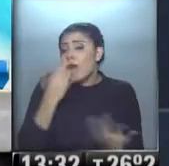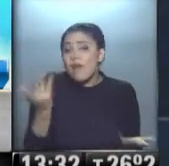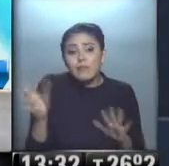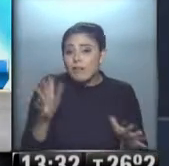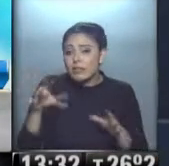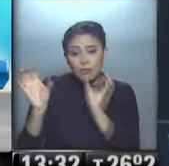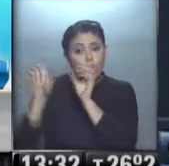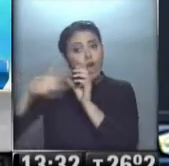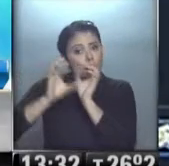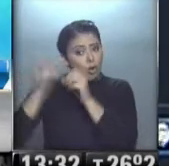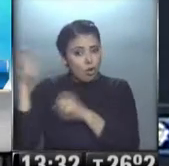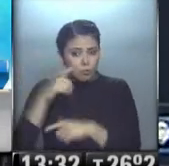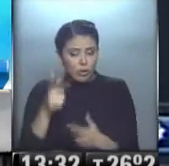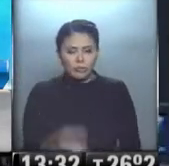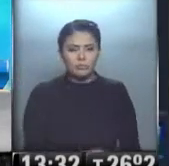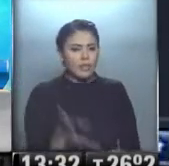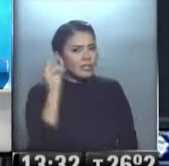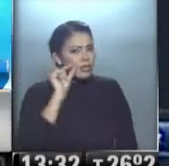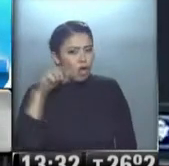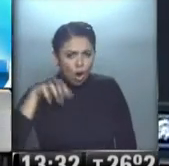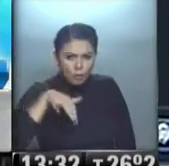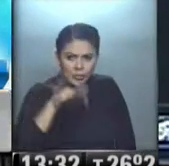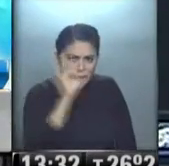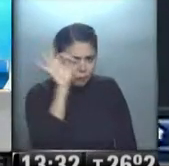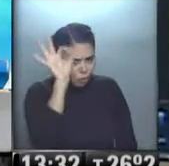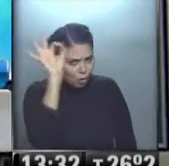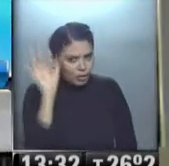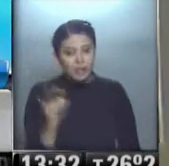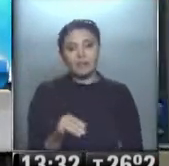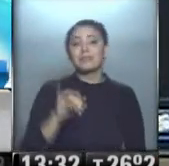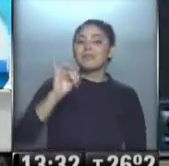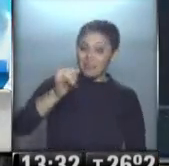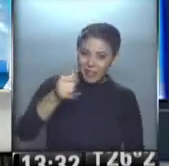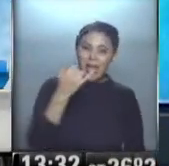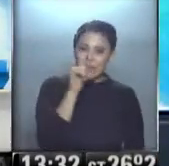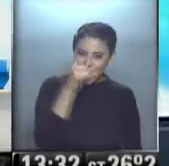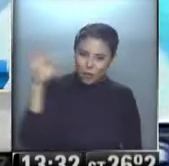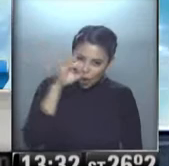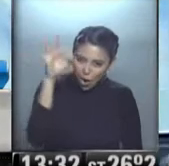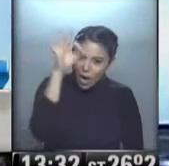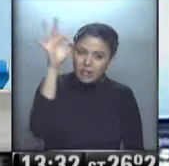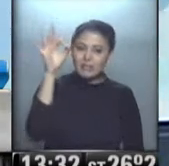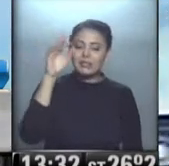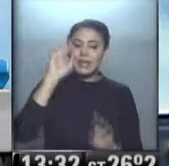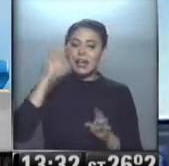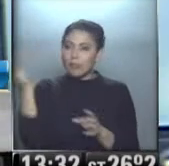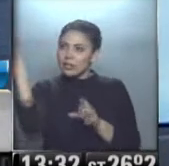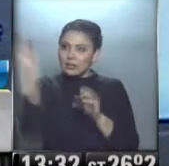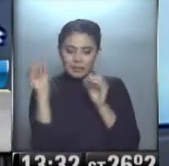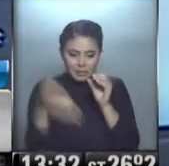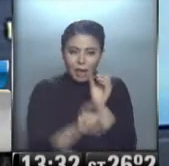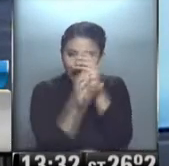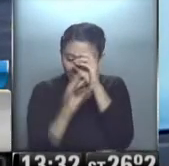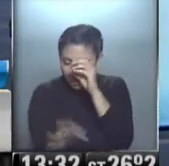un microscopio si veíamos hormigas y moscas si no un vídeo de una mosca que fue capturada y metí en el microscopio para su observación